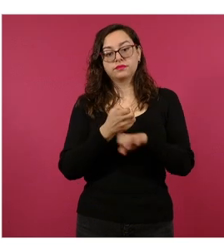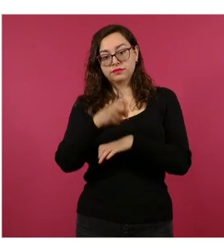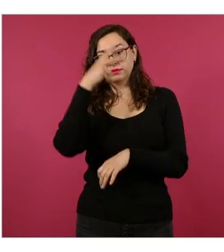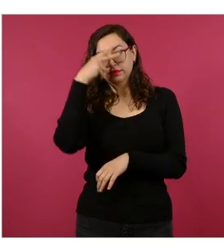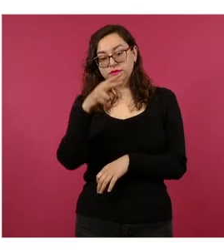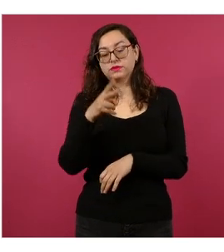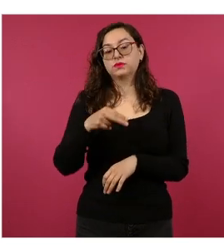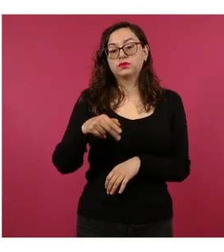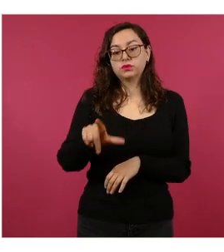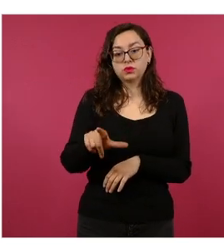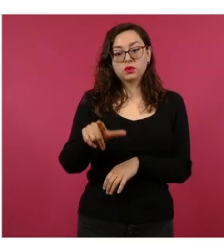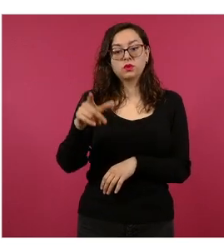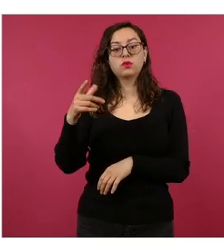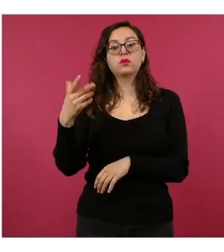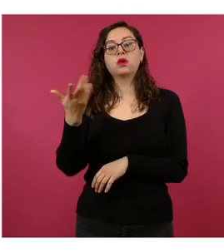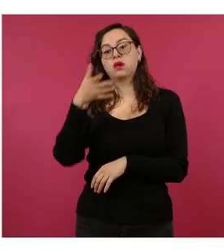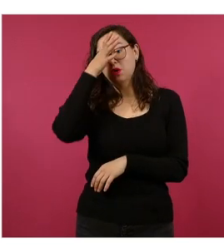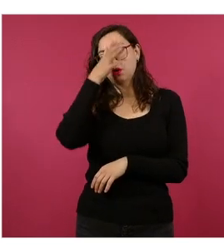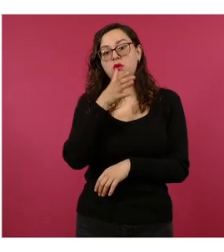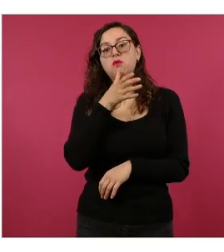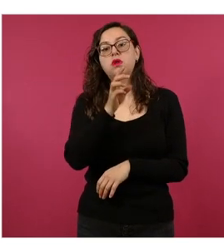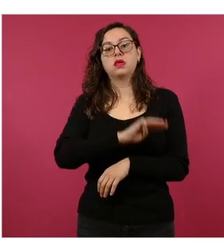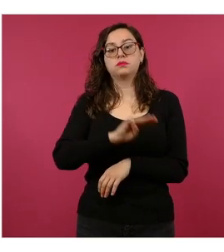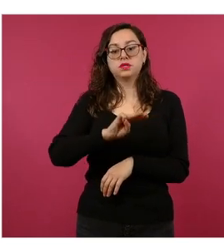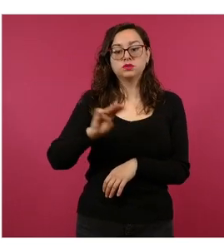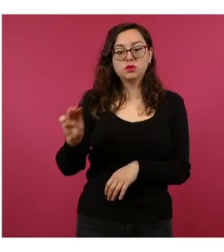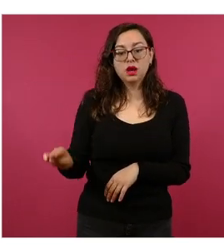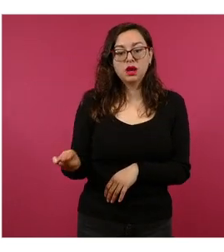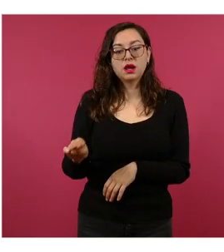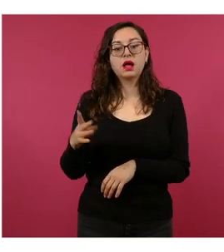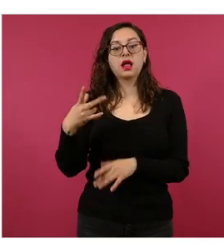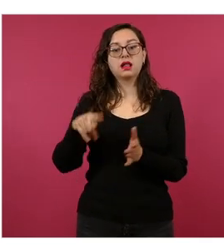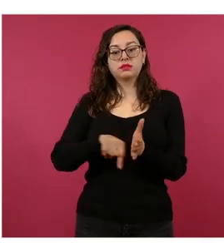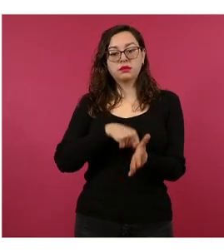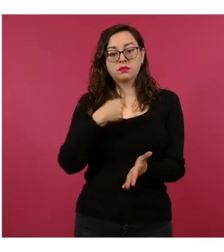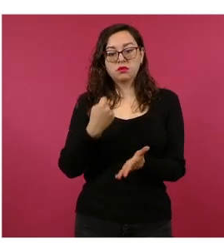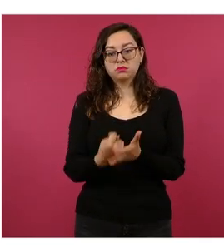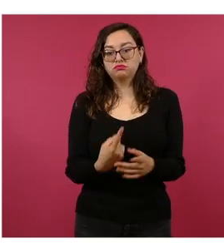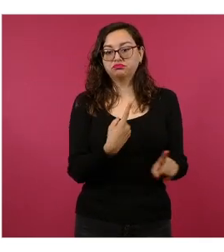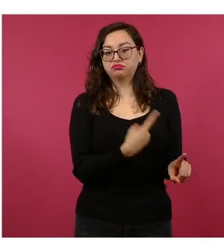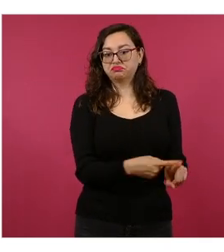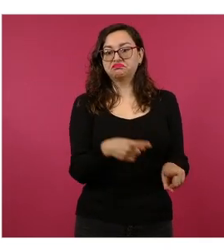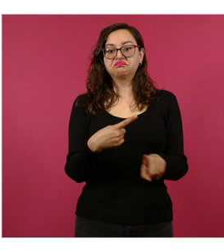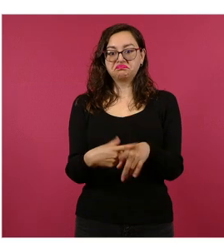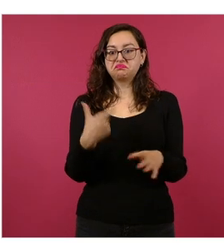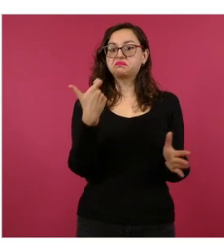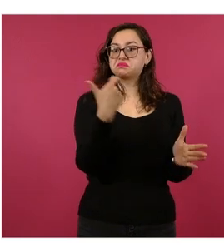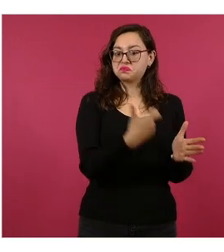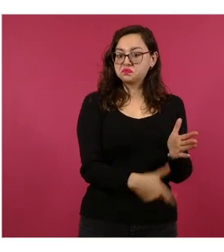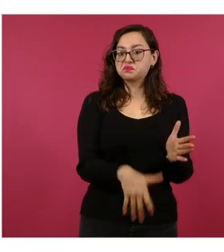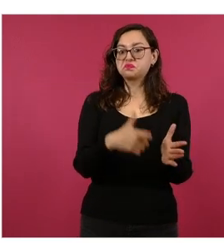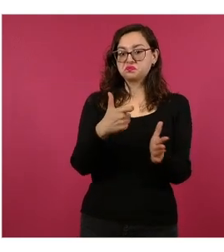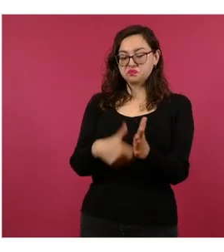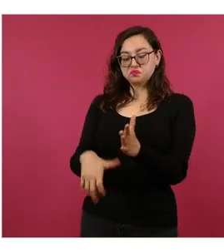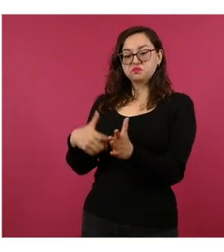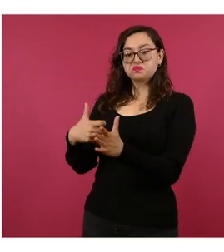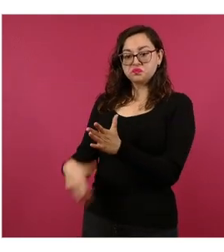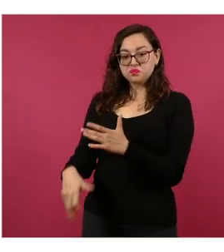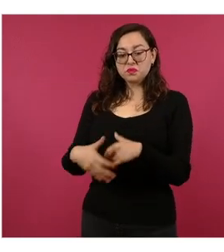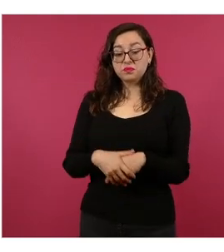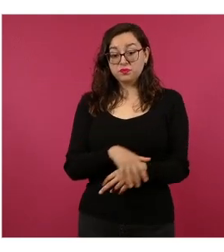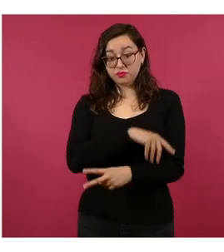Coahuila, Michoacán, Yucatán y Tamaulipas, entre otros. Gas Global Corporativo en Coatzingo,